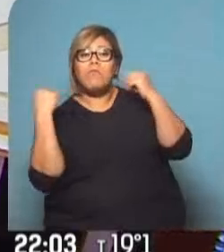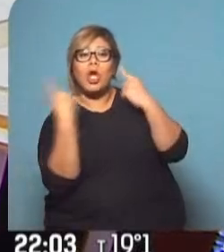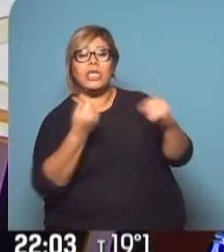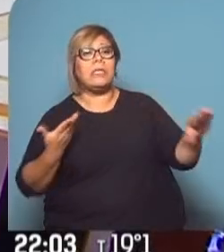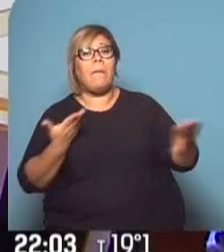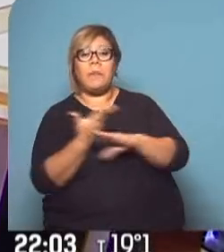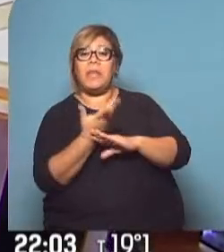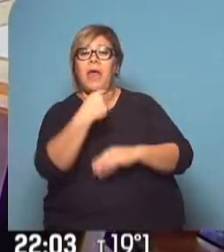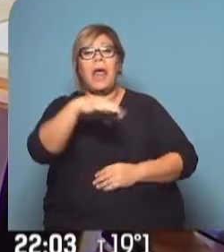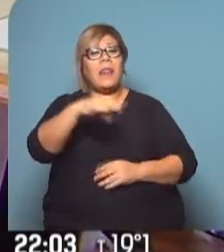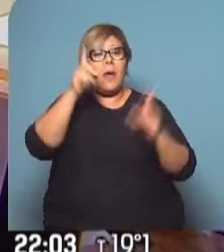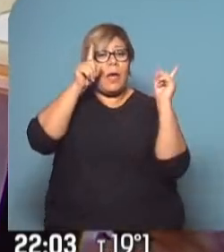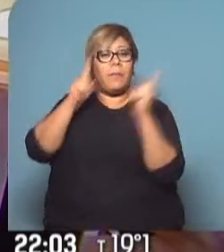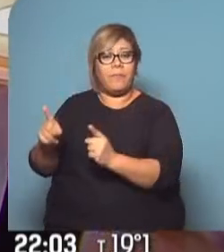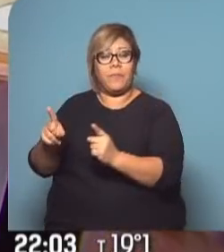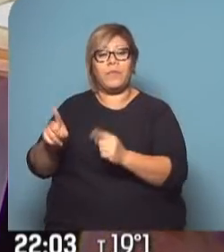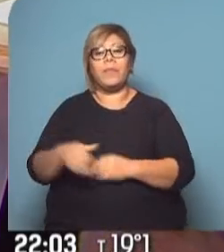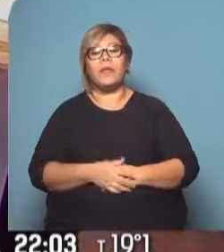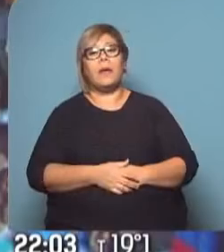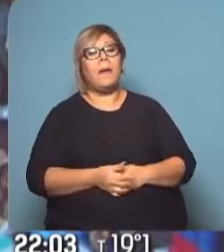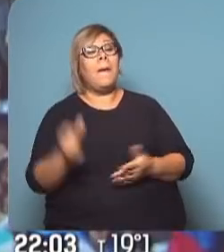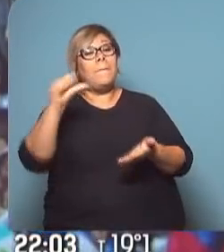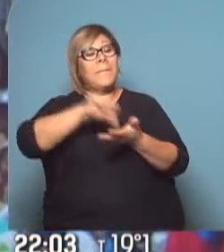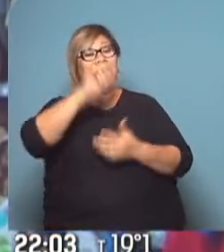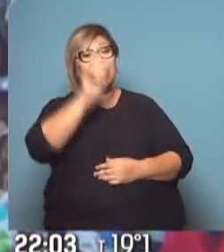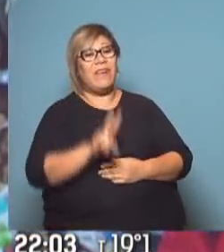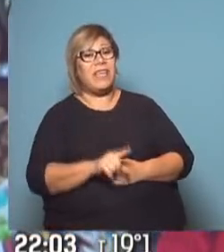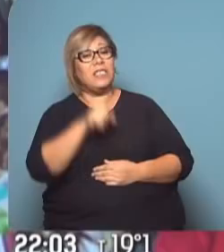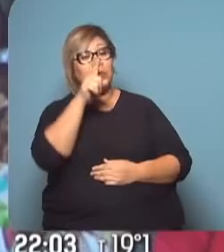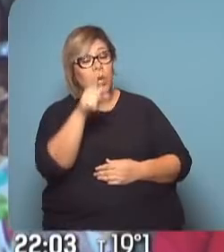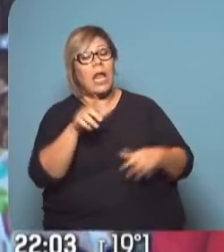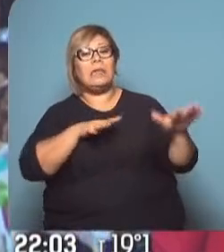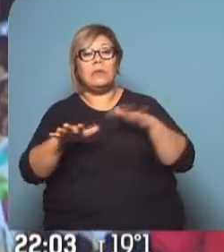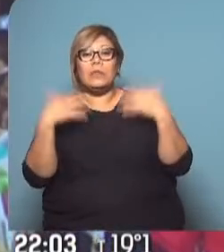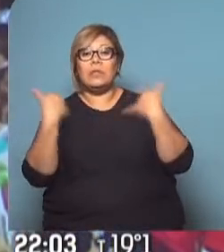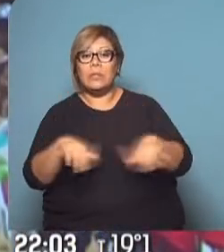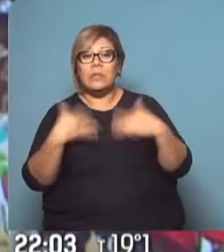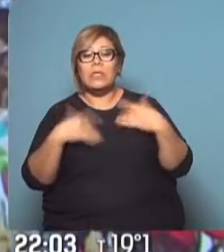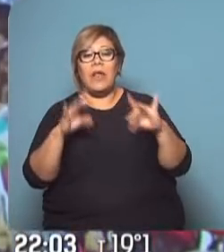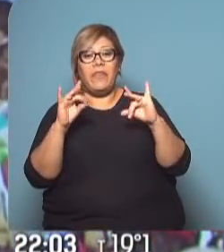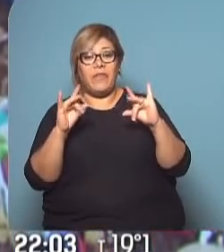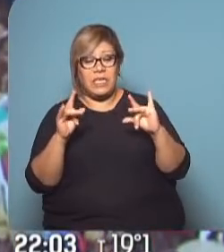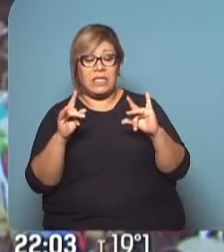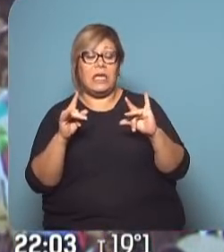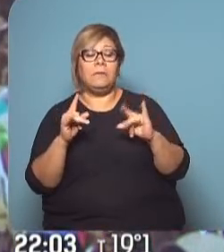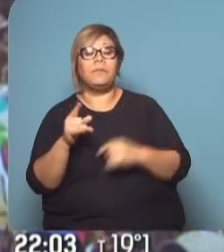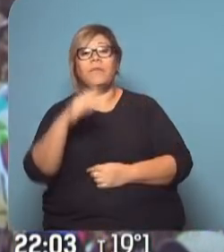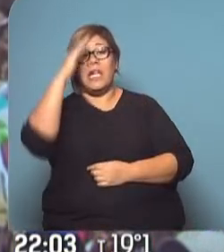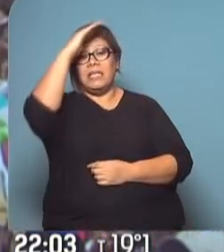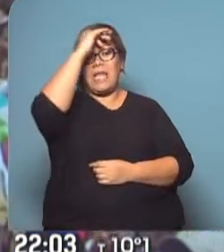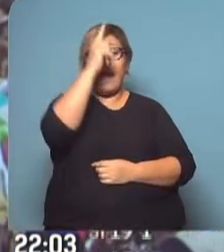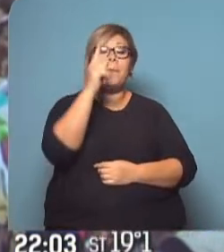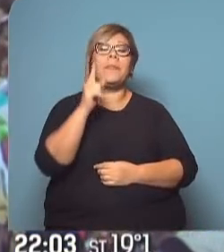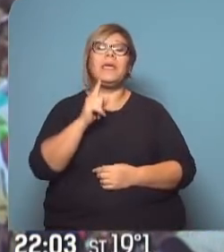La crisis de Venezuela excede a Venezuela. Hoy hubo una conversación telefónica, un diálogo telefónico de más de una hora entre Donald Trump y Vladimir